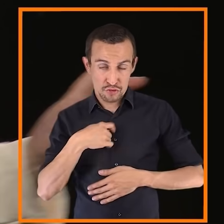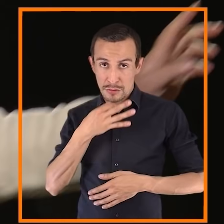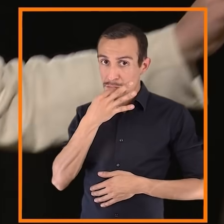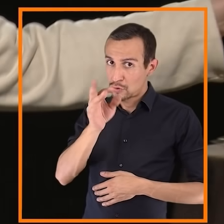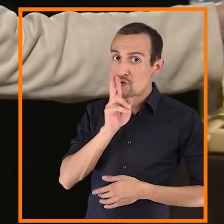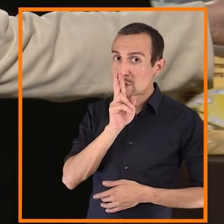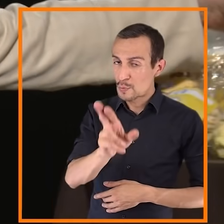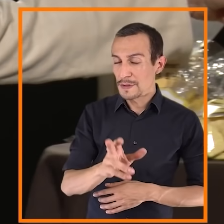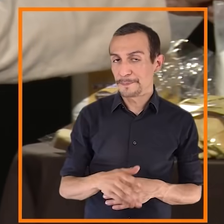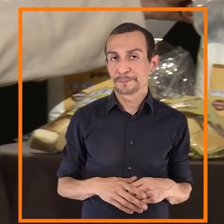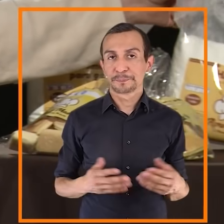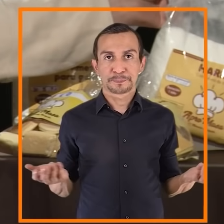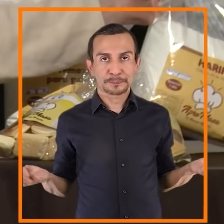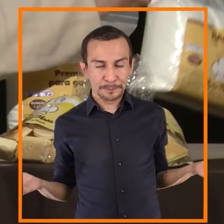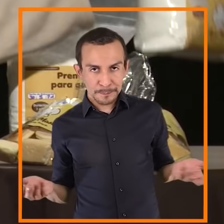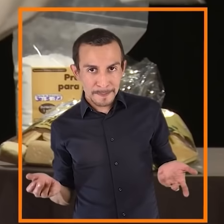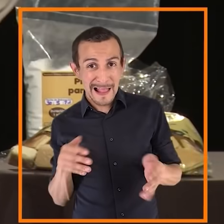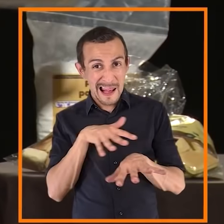un ejemplo,